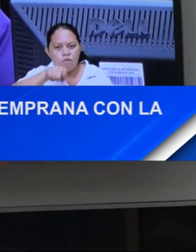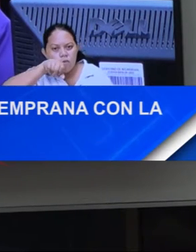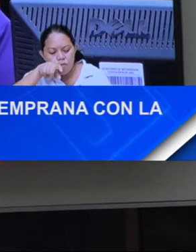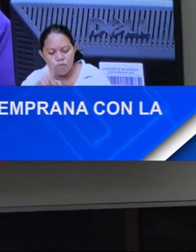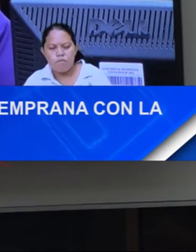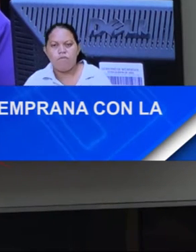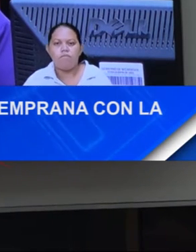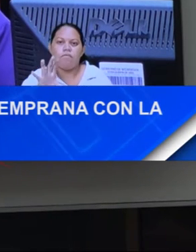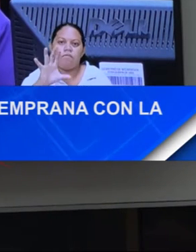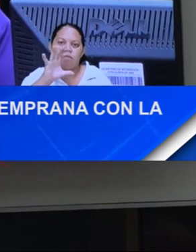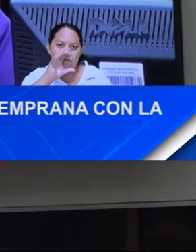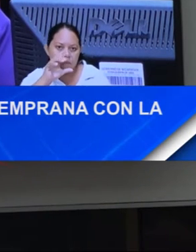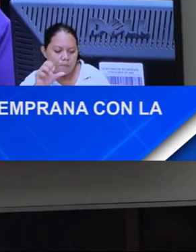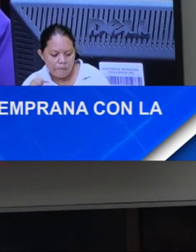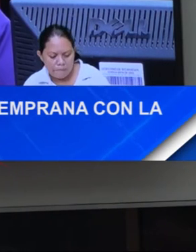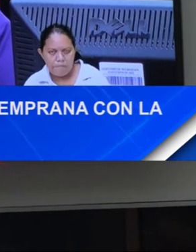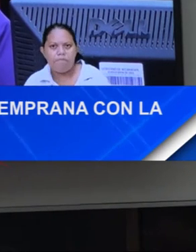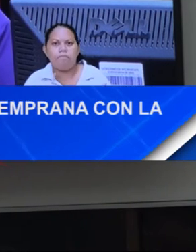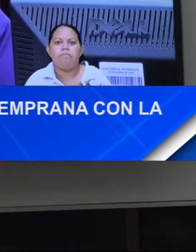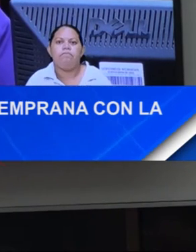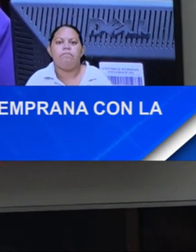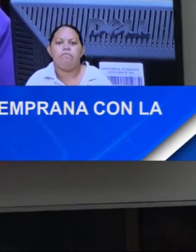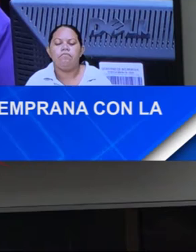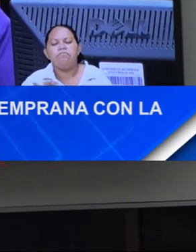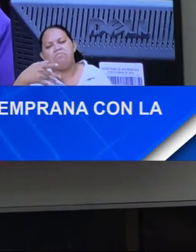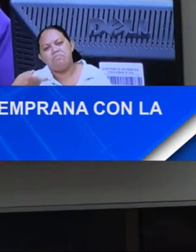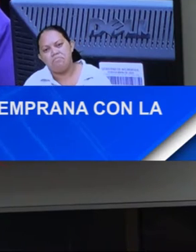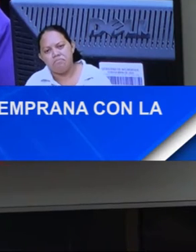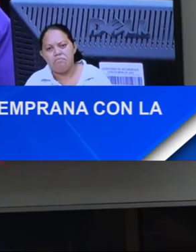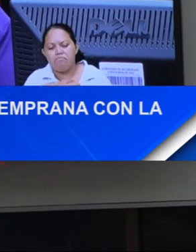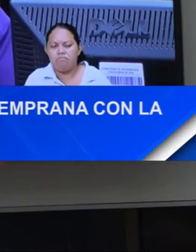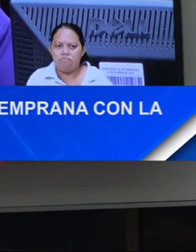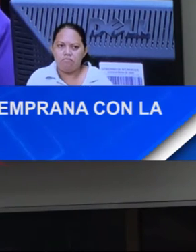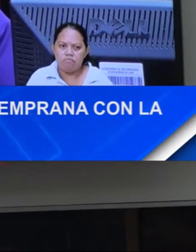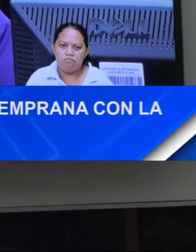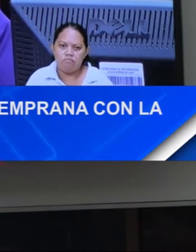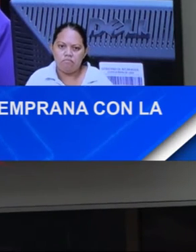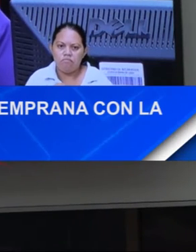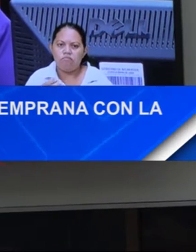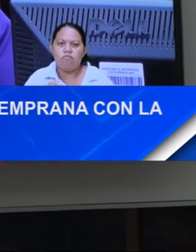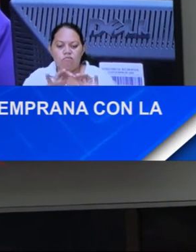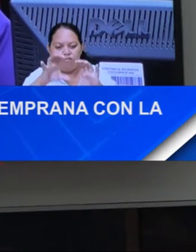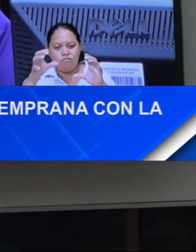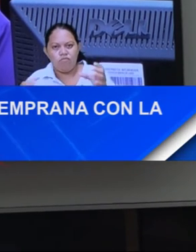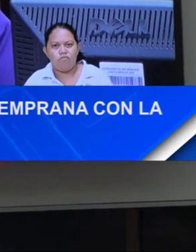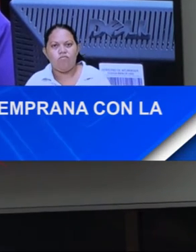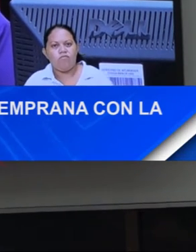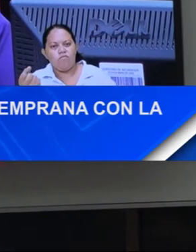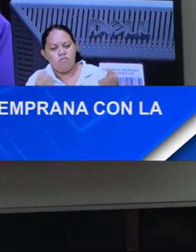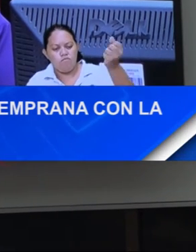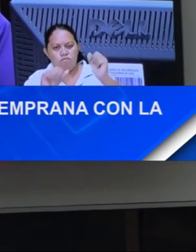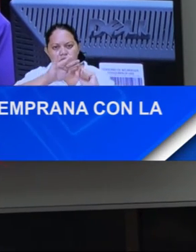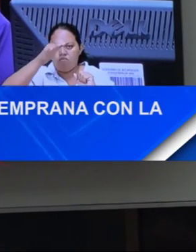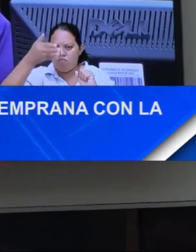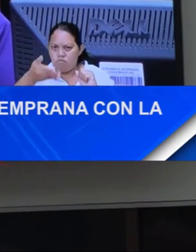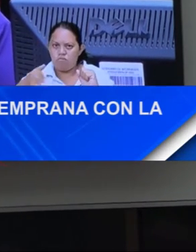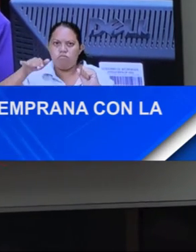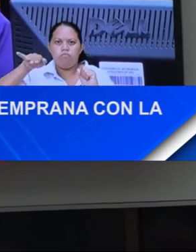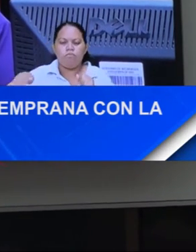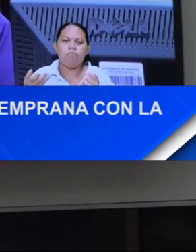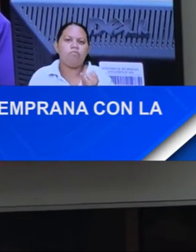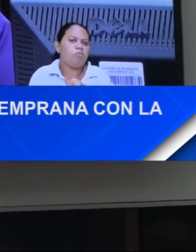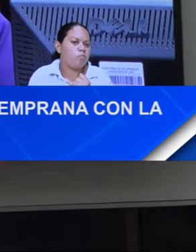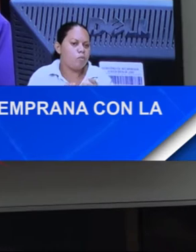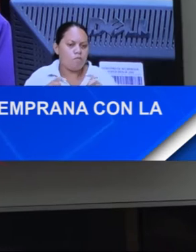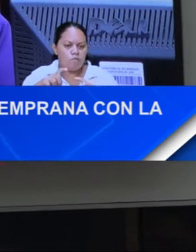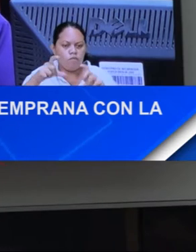de panadería, insumos para la producción, neumáticos para camiones, materias primas,